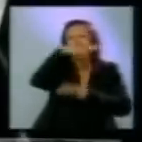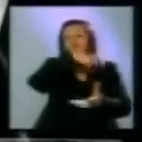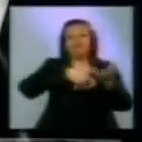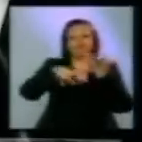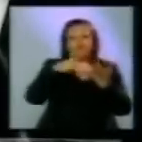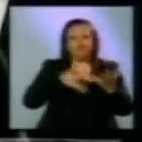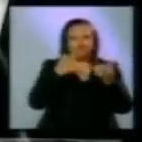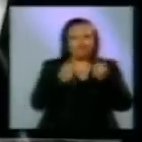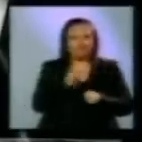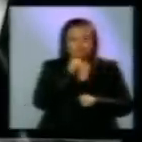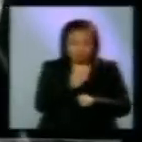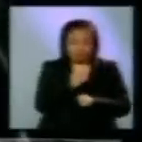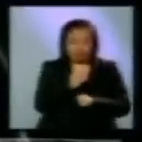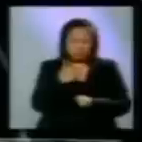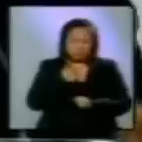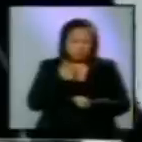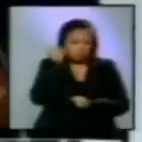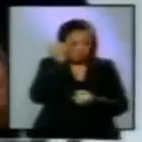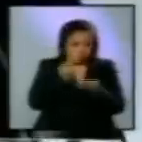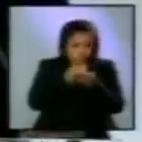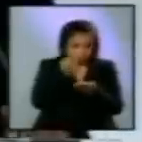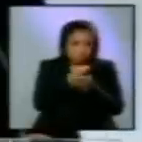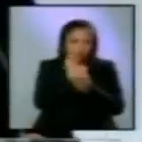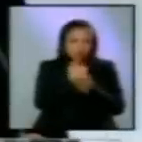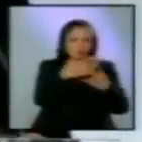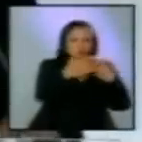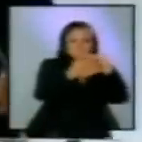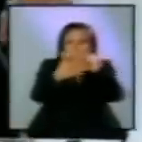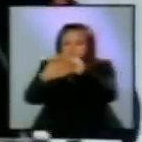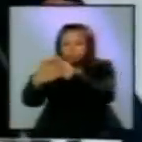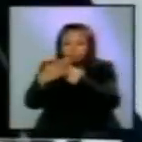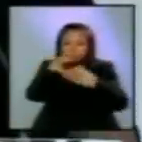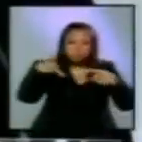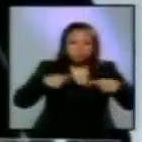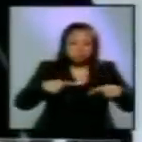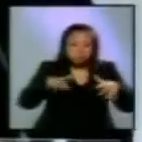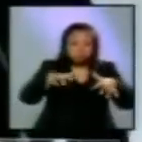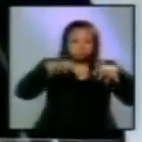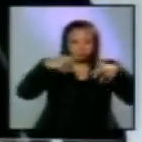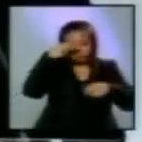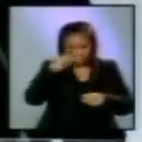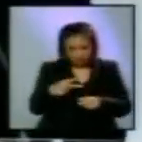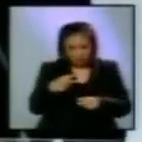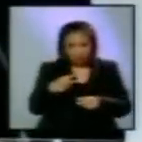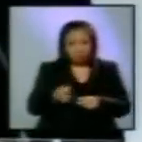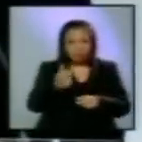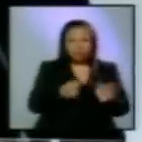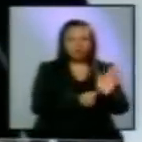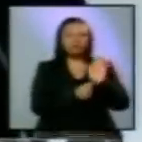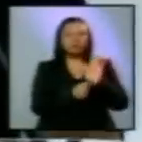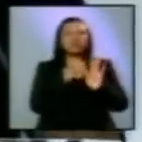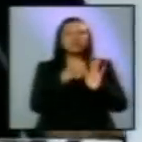violencia. Mi propuesta es convocar a todos los mexicanos a poner por delante el valor de la